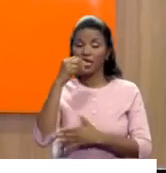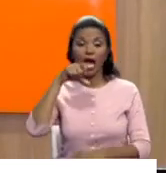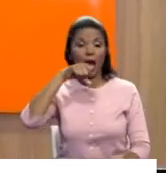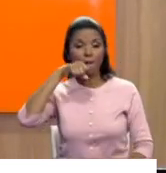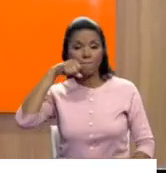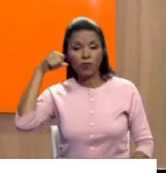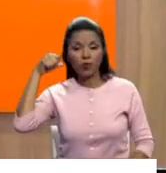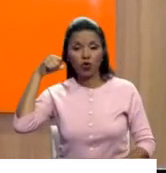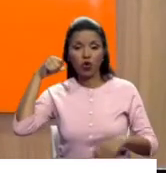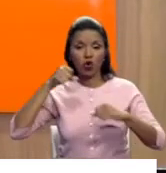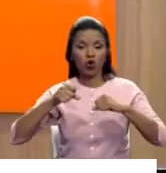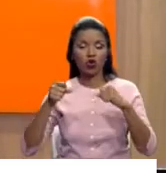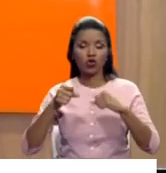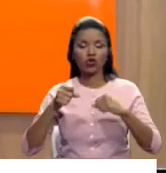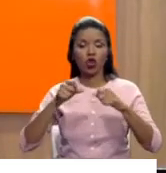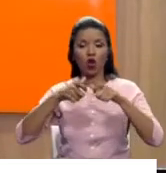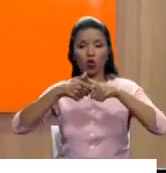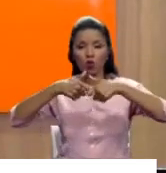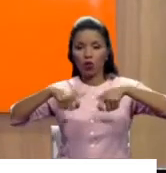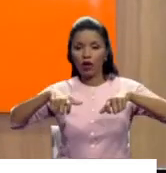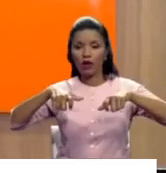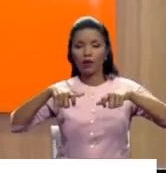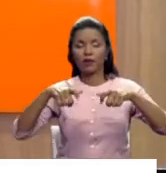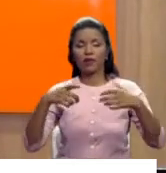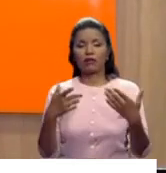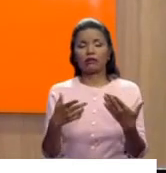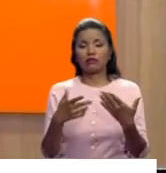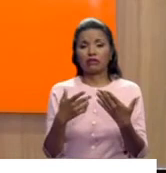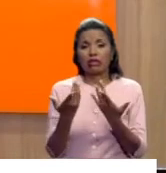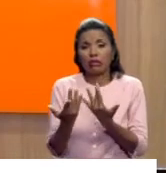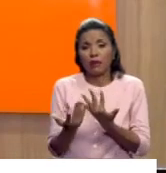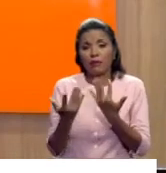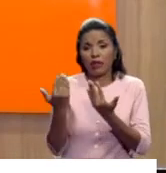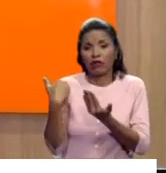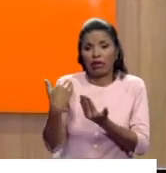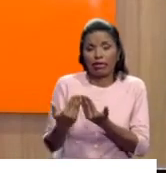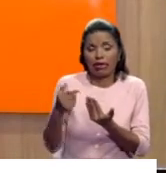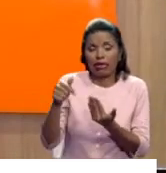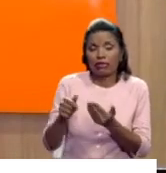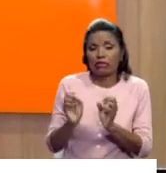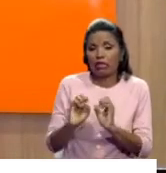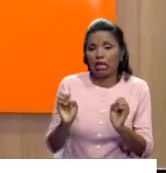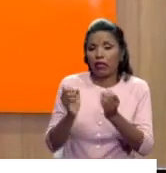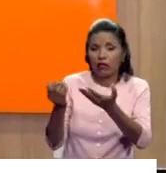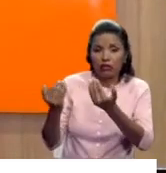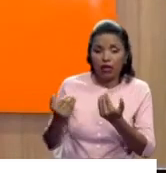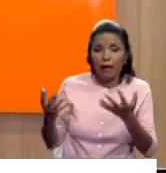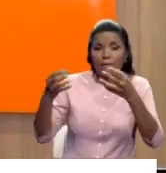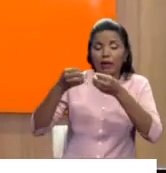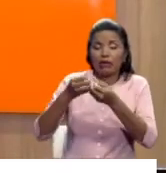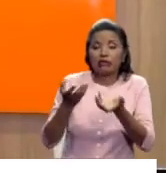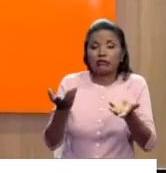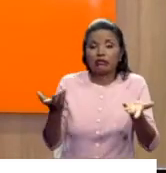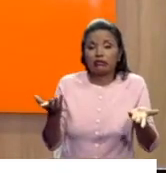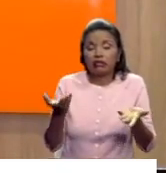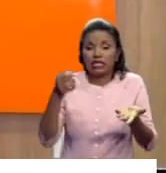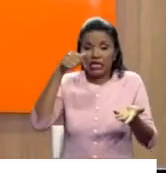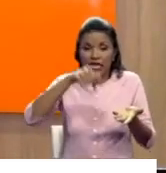inventario de cientos de miles de dólares todavía en la carretera. Es un inventario perecedero.